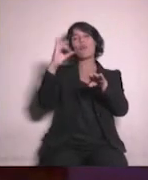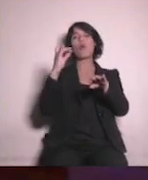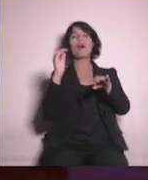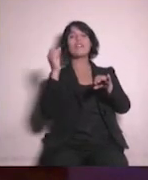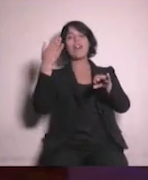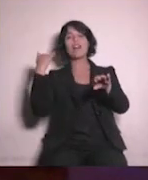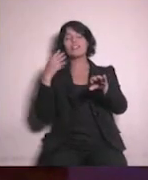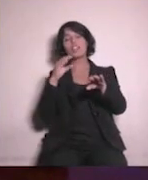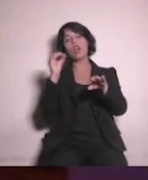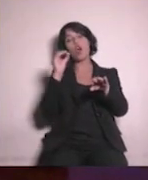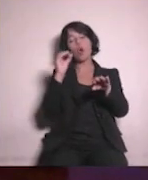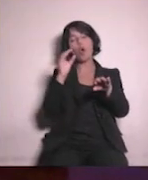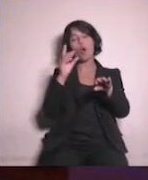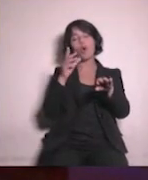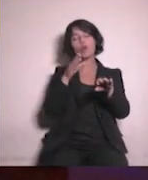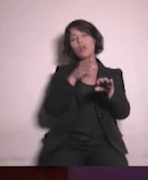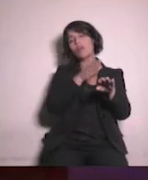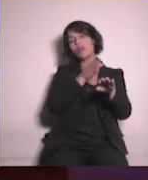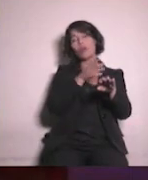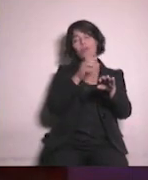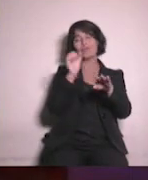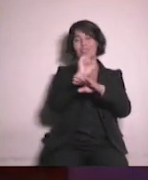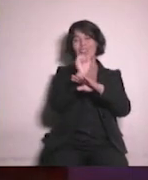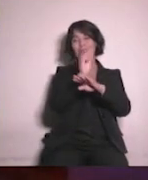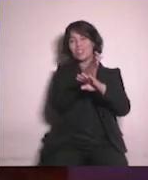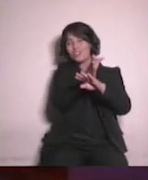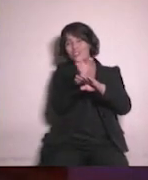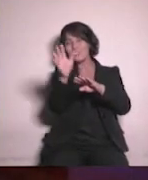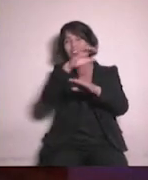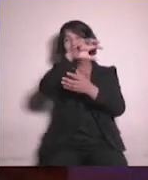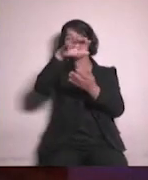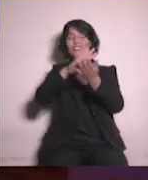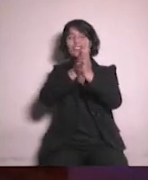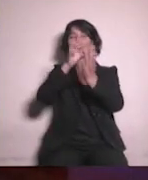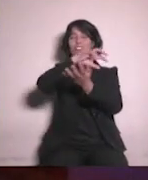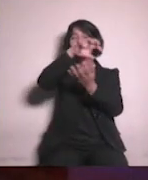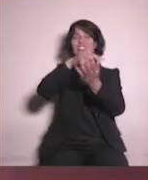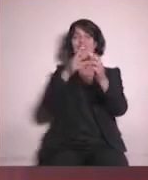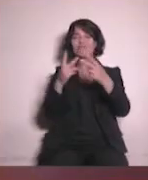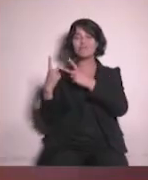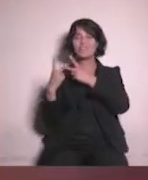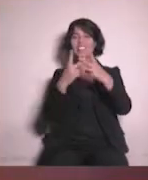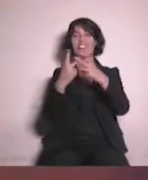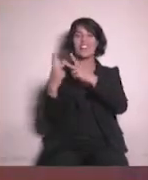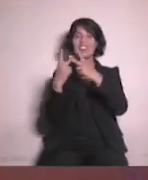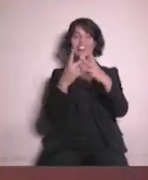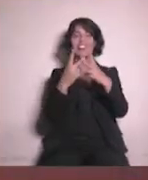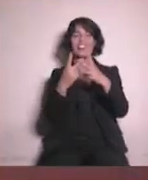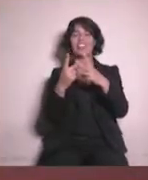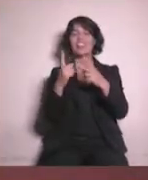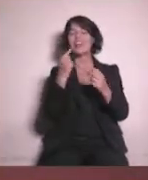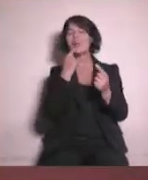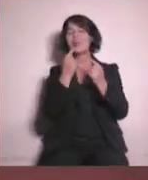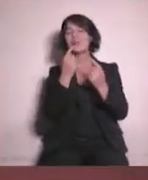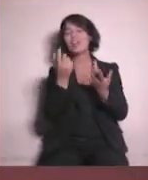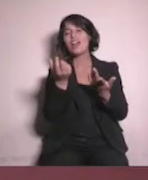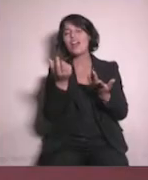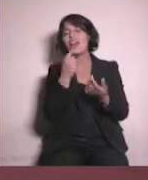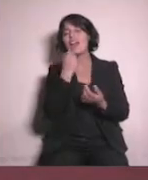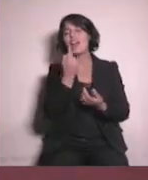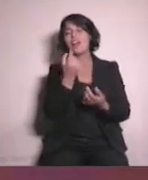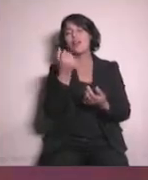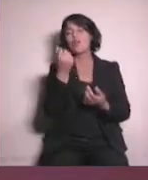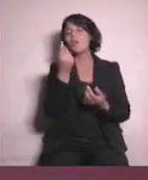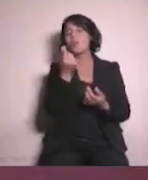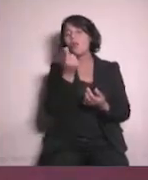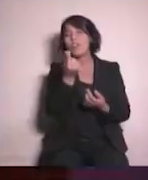recorre toda la micro, todo el trayecto. Y entonces la pregunta, ¿cuánto es el costo por